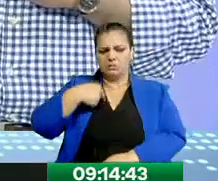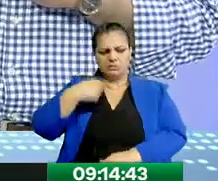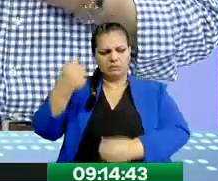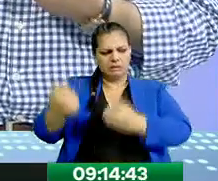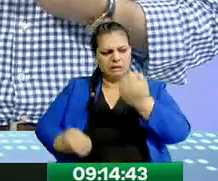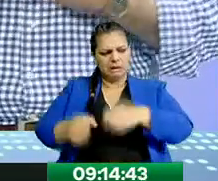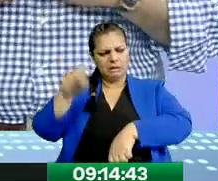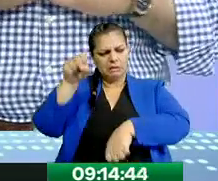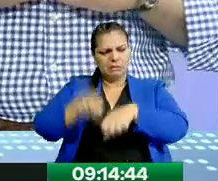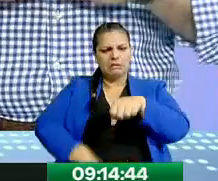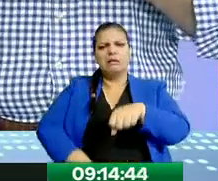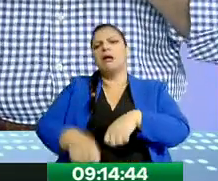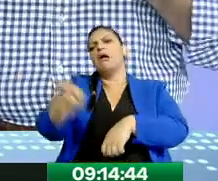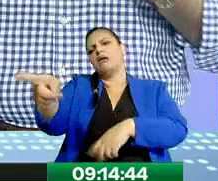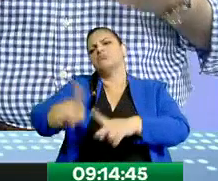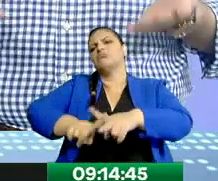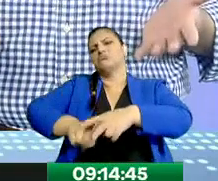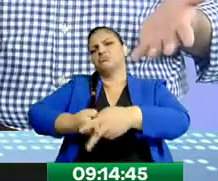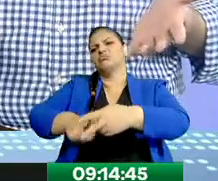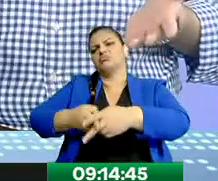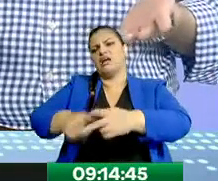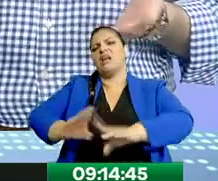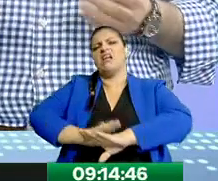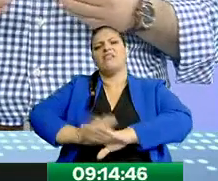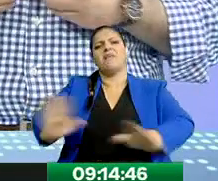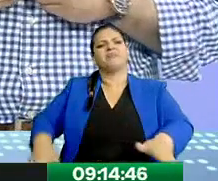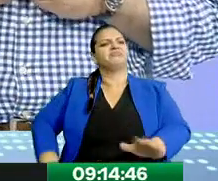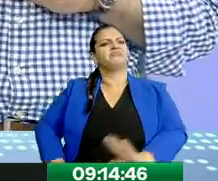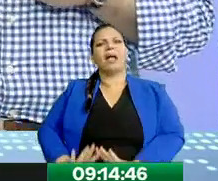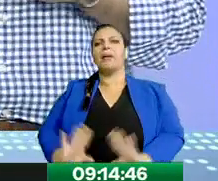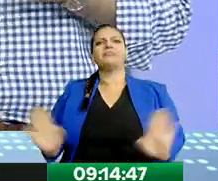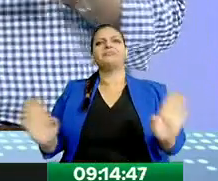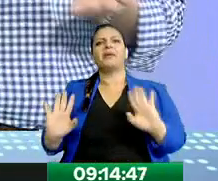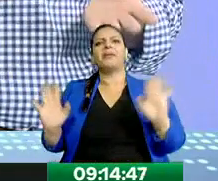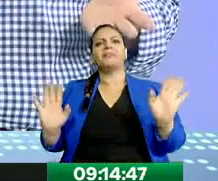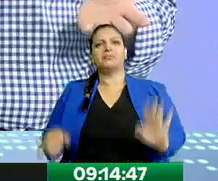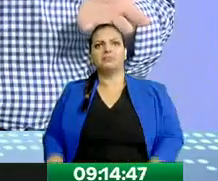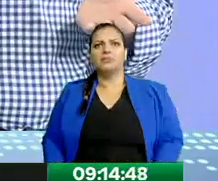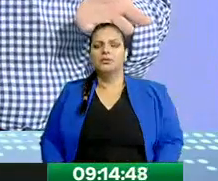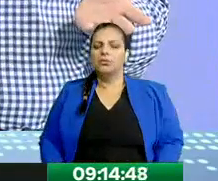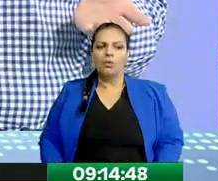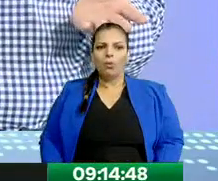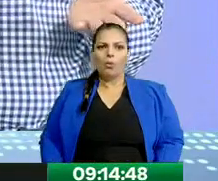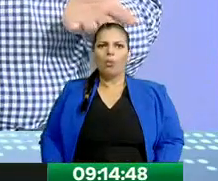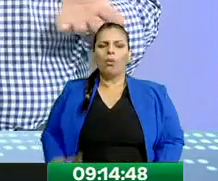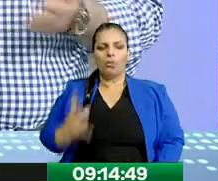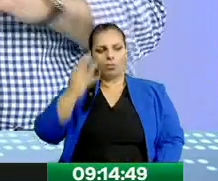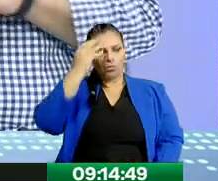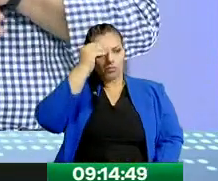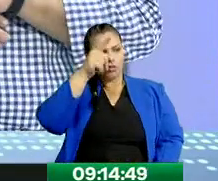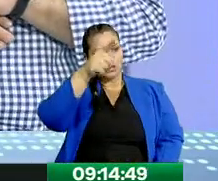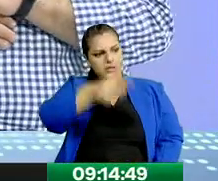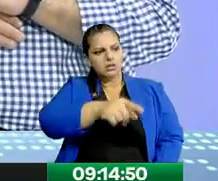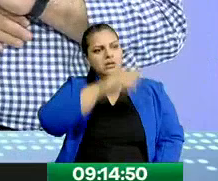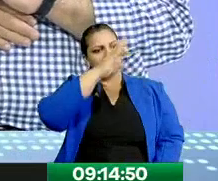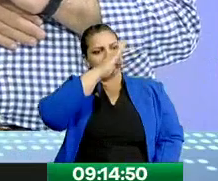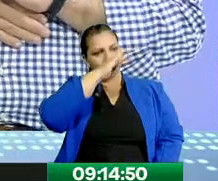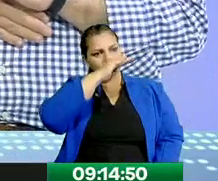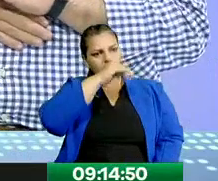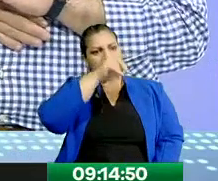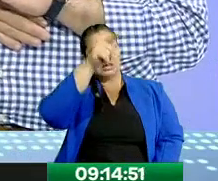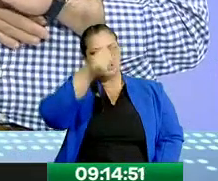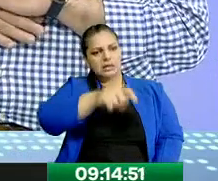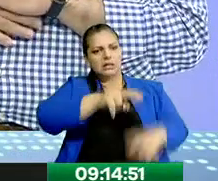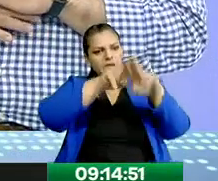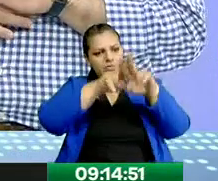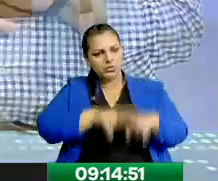no más. Exactamente. Hoy por hoy ya se están haciendo los mantenimientos adecuados a los vehículos y eso nos damos cuenta con las pruebas y los muestreos que podemos realizar a los